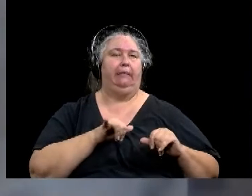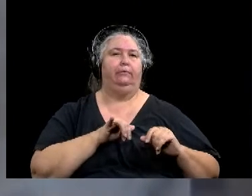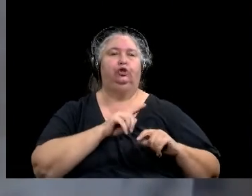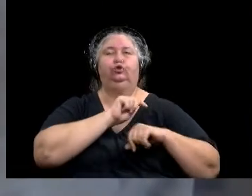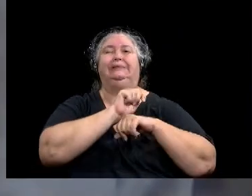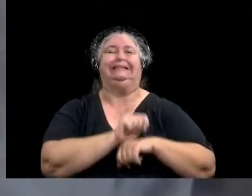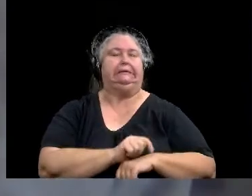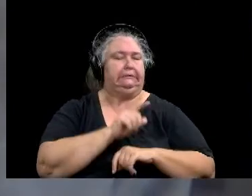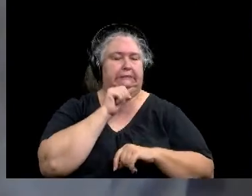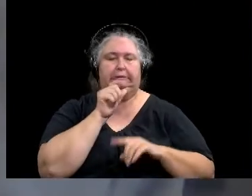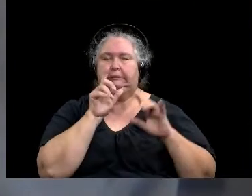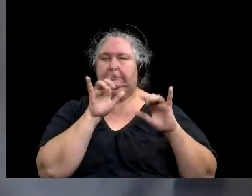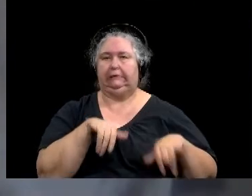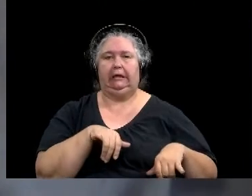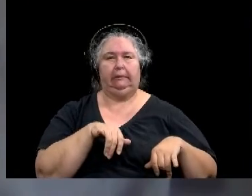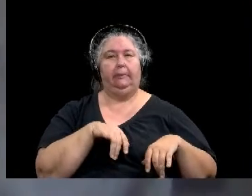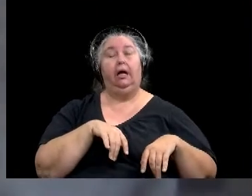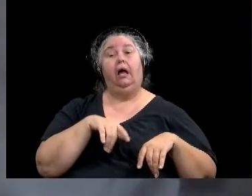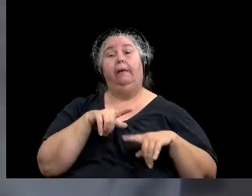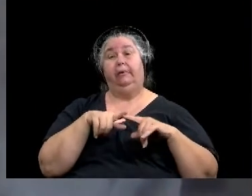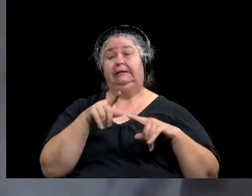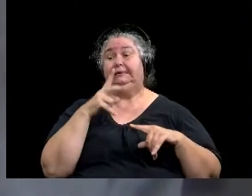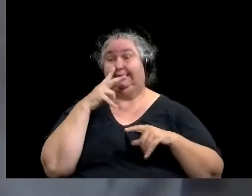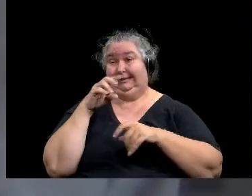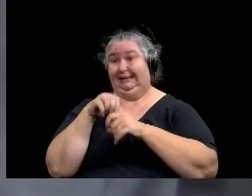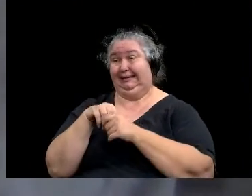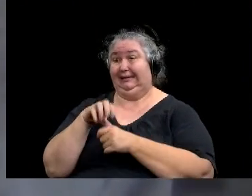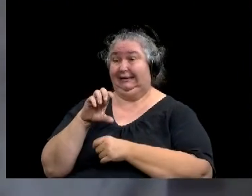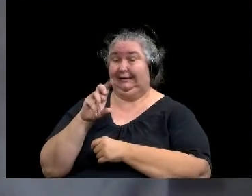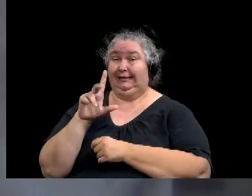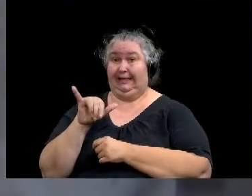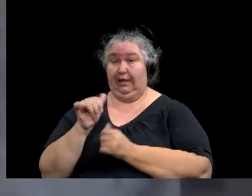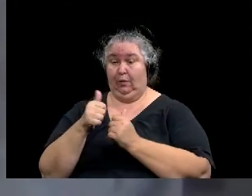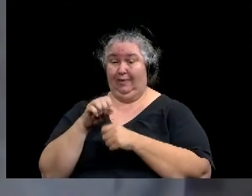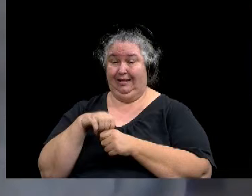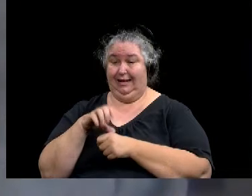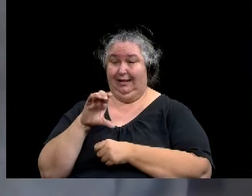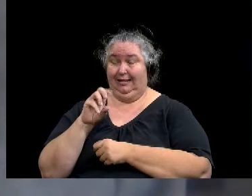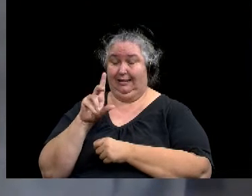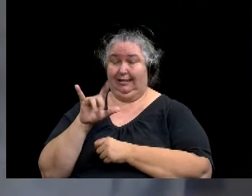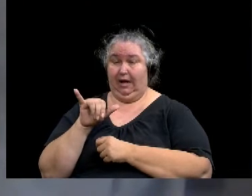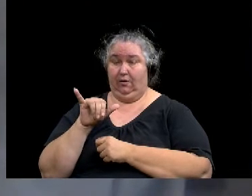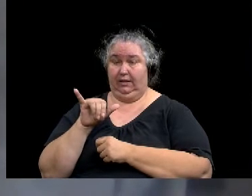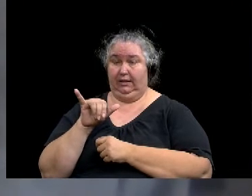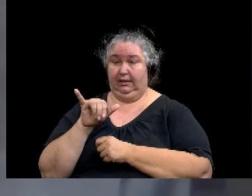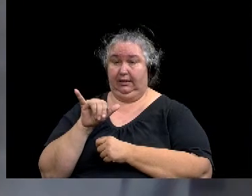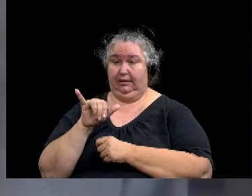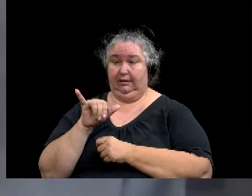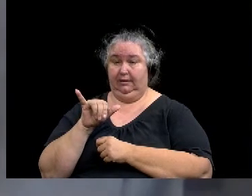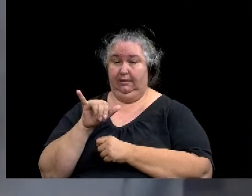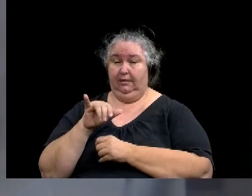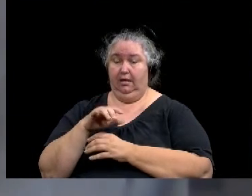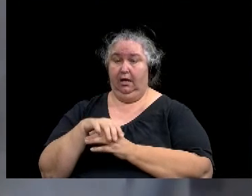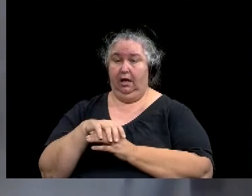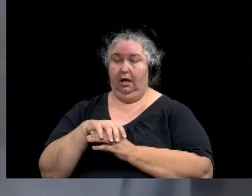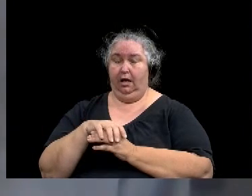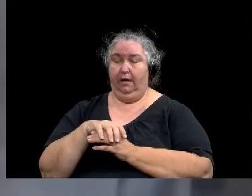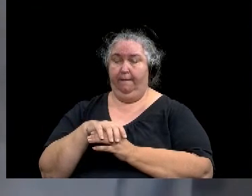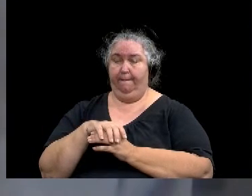dar gracias estamos viendo aquí en el condado el dentro de la comunidad